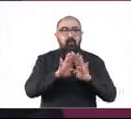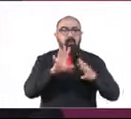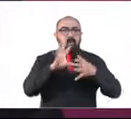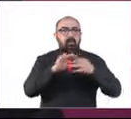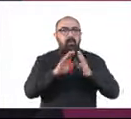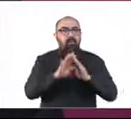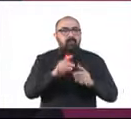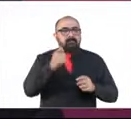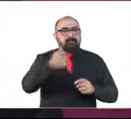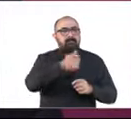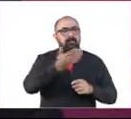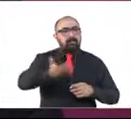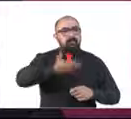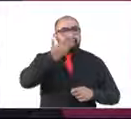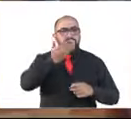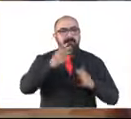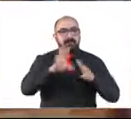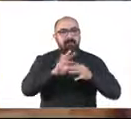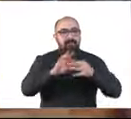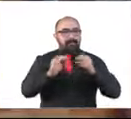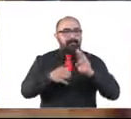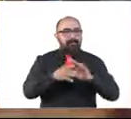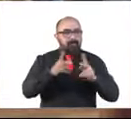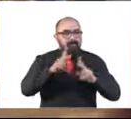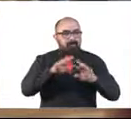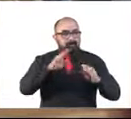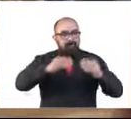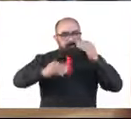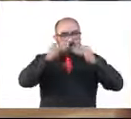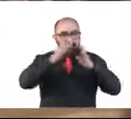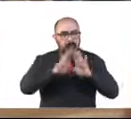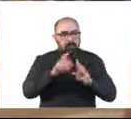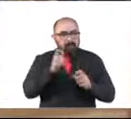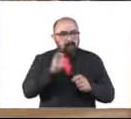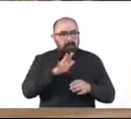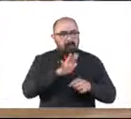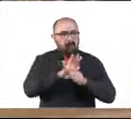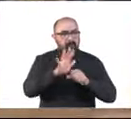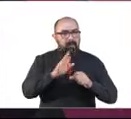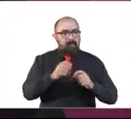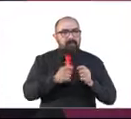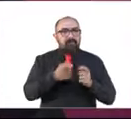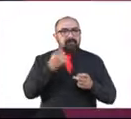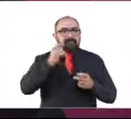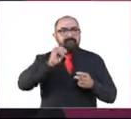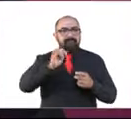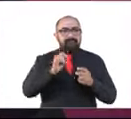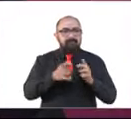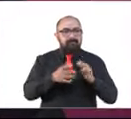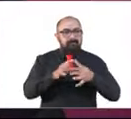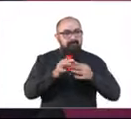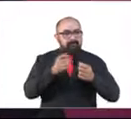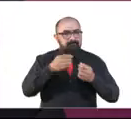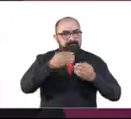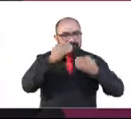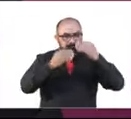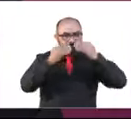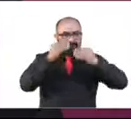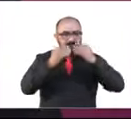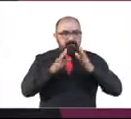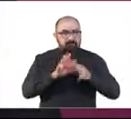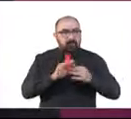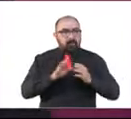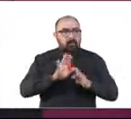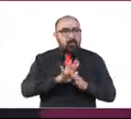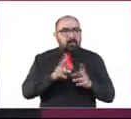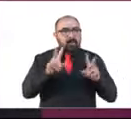las costumbres que tenemos y seguramente pues también tendremos que hacer adaptaciones a ellas. Muchas